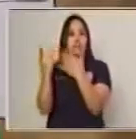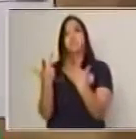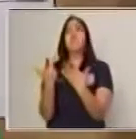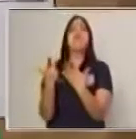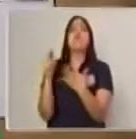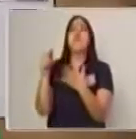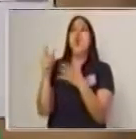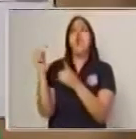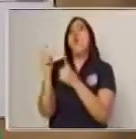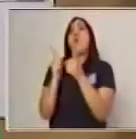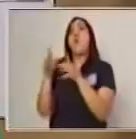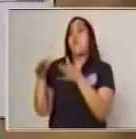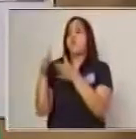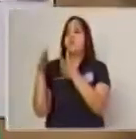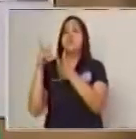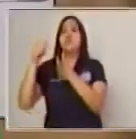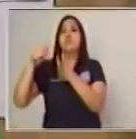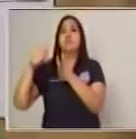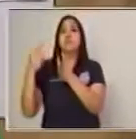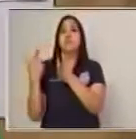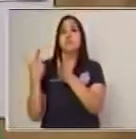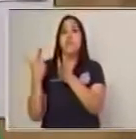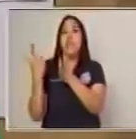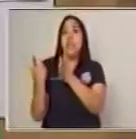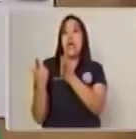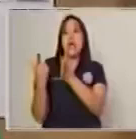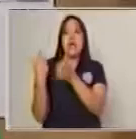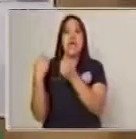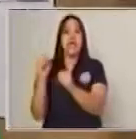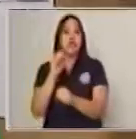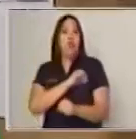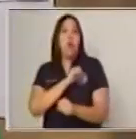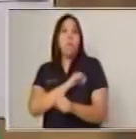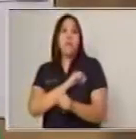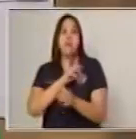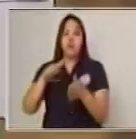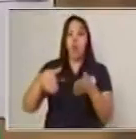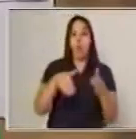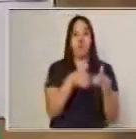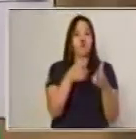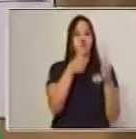¿cuál va a valer más para mí? ¿La que hizo mi compañero o la que hice yo?